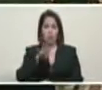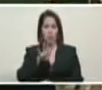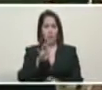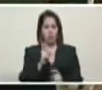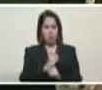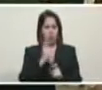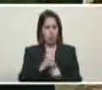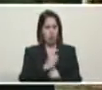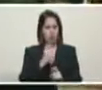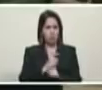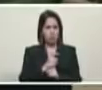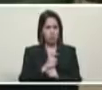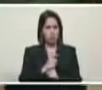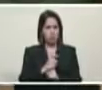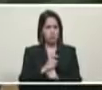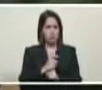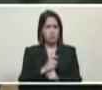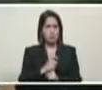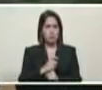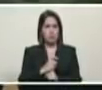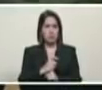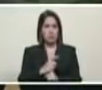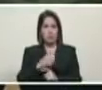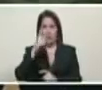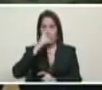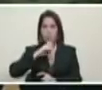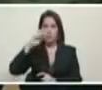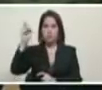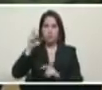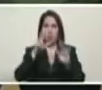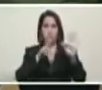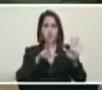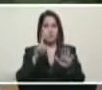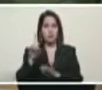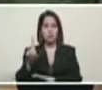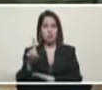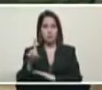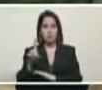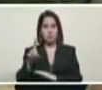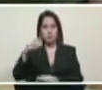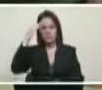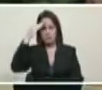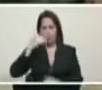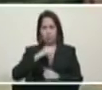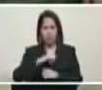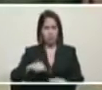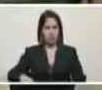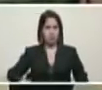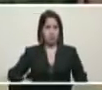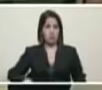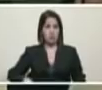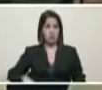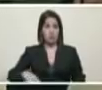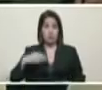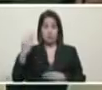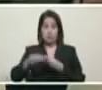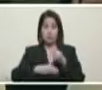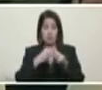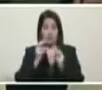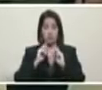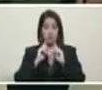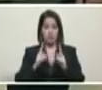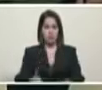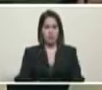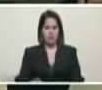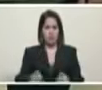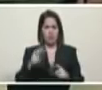este año 2018, durante el aniversario número 81 de la Guardia Nacional Bolivariana, celebrada en la Avenida Bolívar de